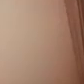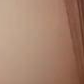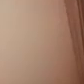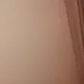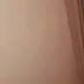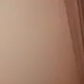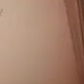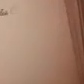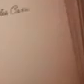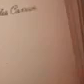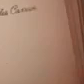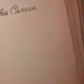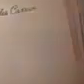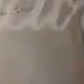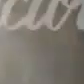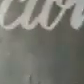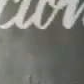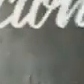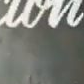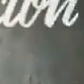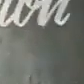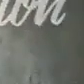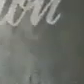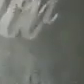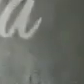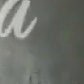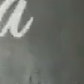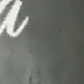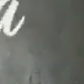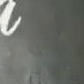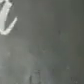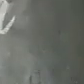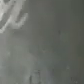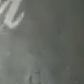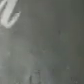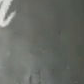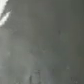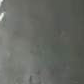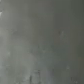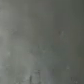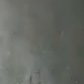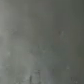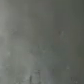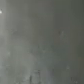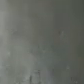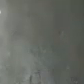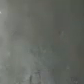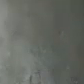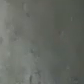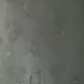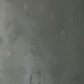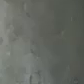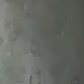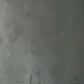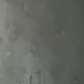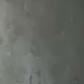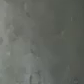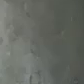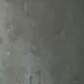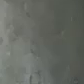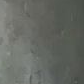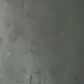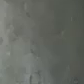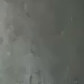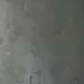humanidad doliente? La determinación, valentía y vocación de este joven peruano ayudaron a la medicina mundial a